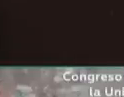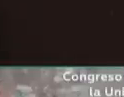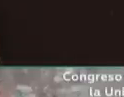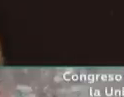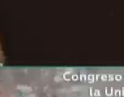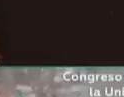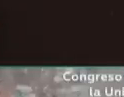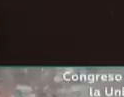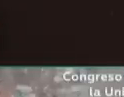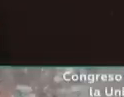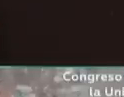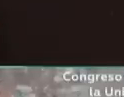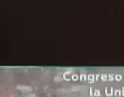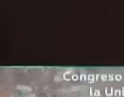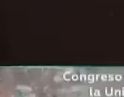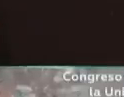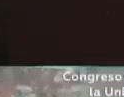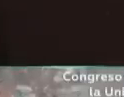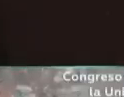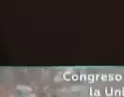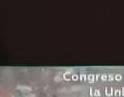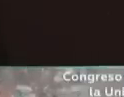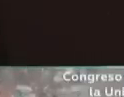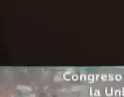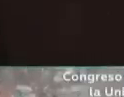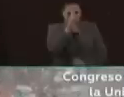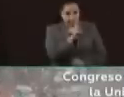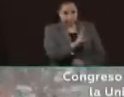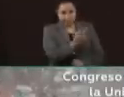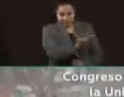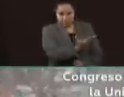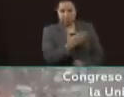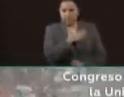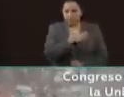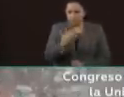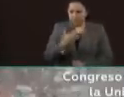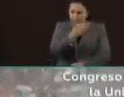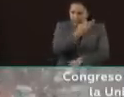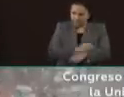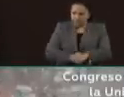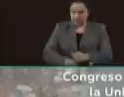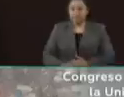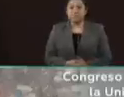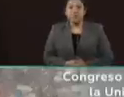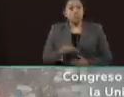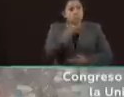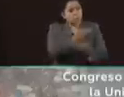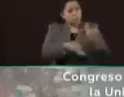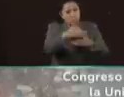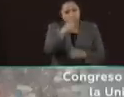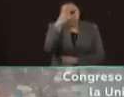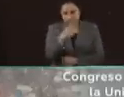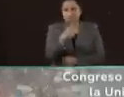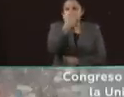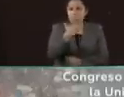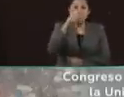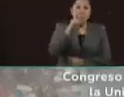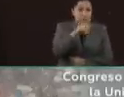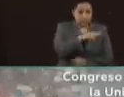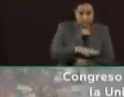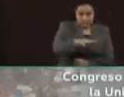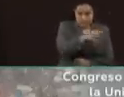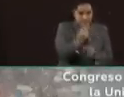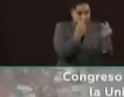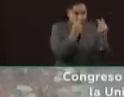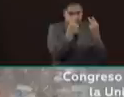Honorable Congreso de la Unión, muy buenas tardes. Saludo a todas las mexicanas y los mexicanos que siguen